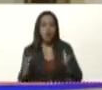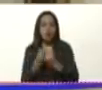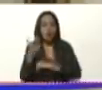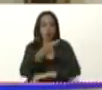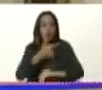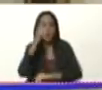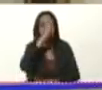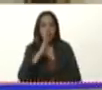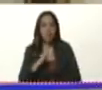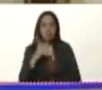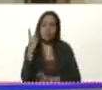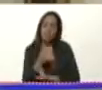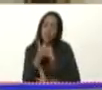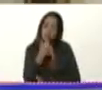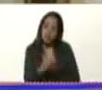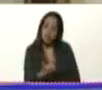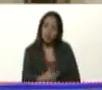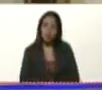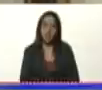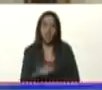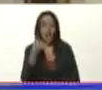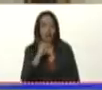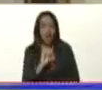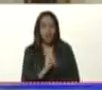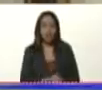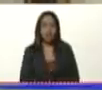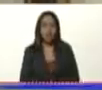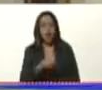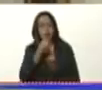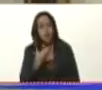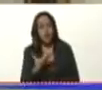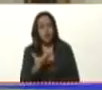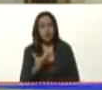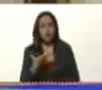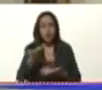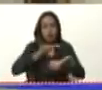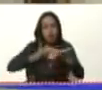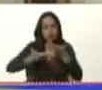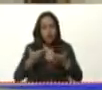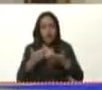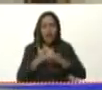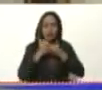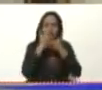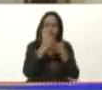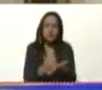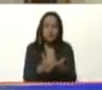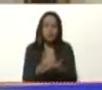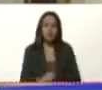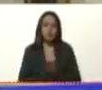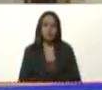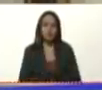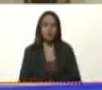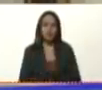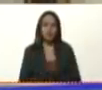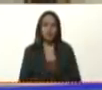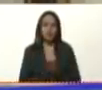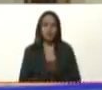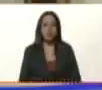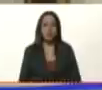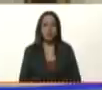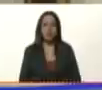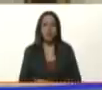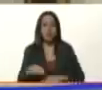Brasil y tengo que decir que hubo una muy buena conversación de cooperación entre